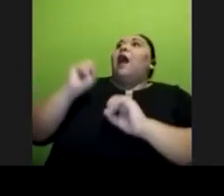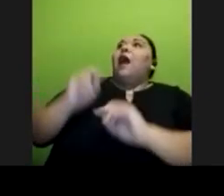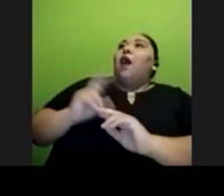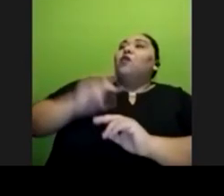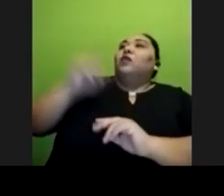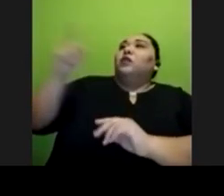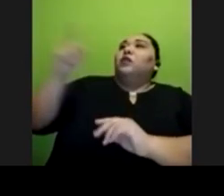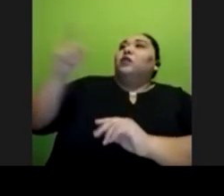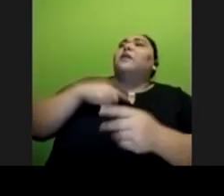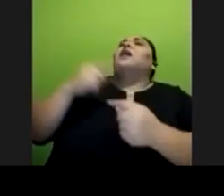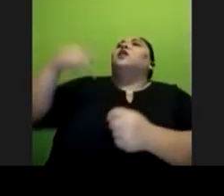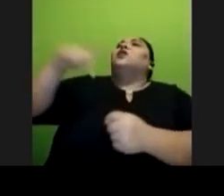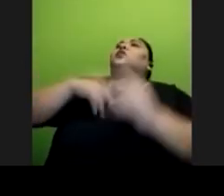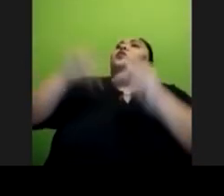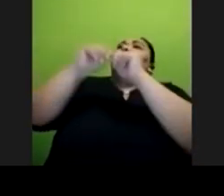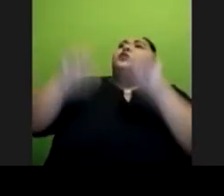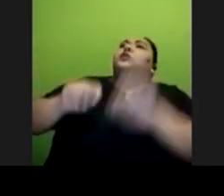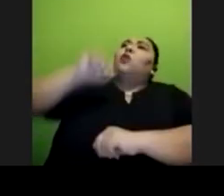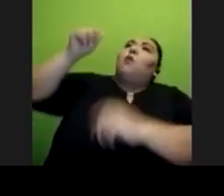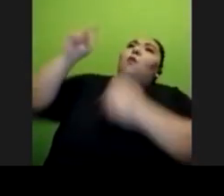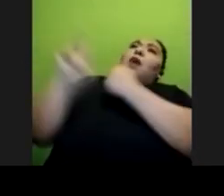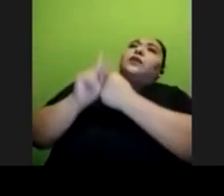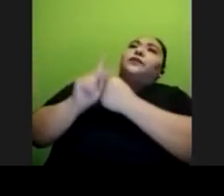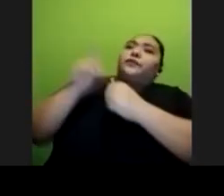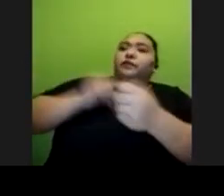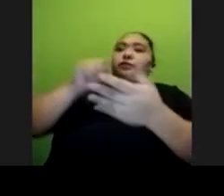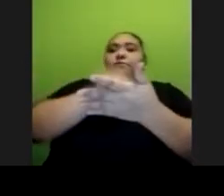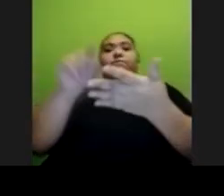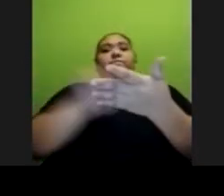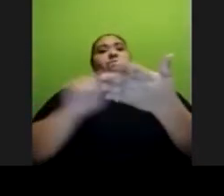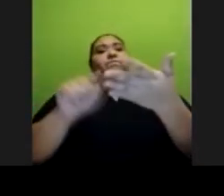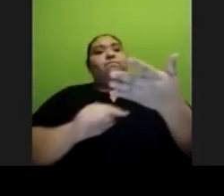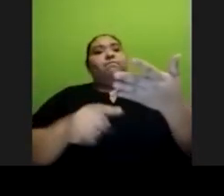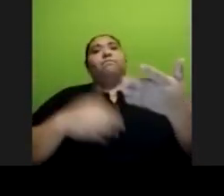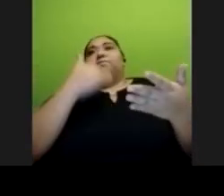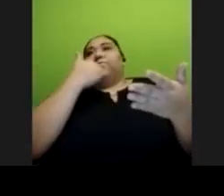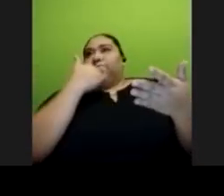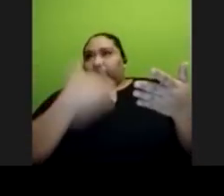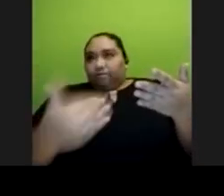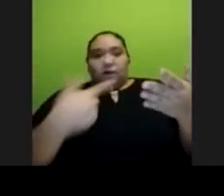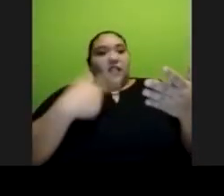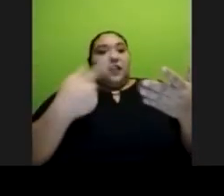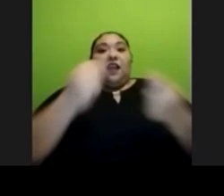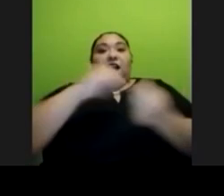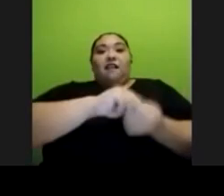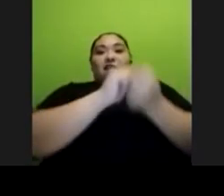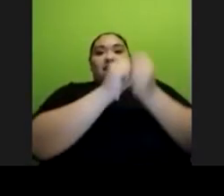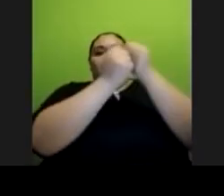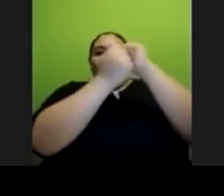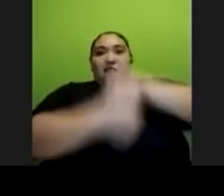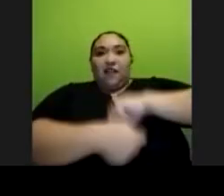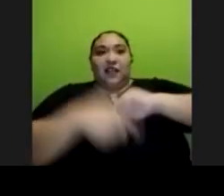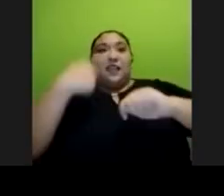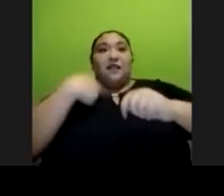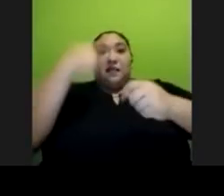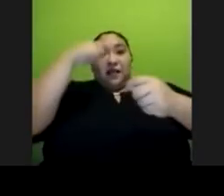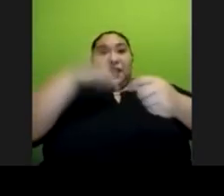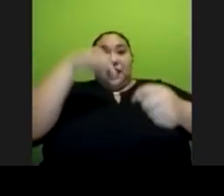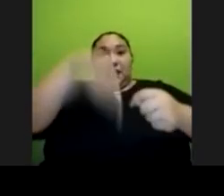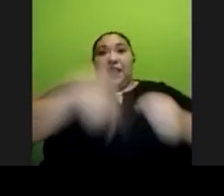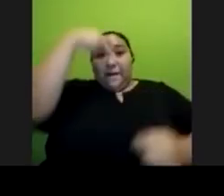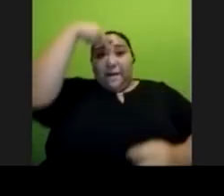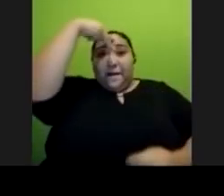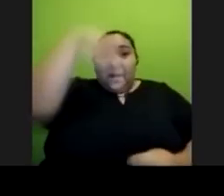claramente que las personas que vienen afuera no solo vienen a, como a tomar, sino también vienen a contribuir a